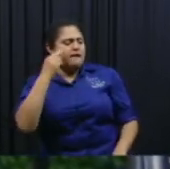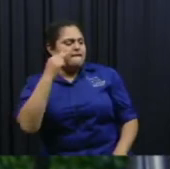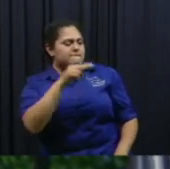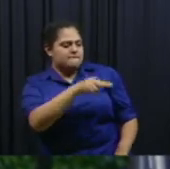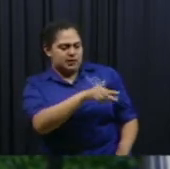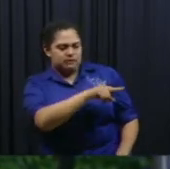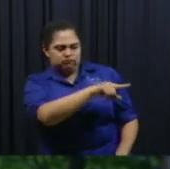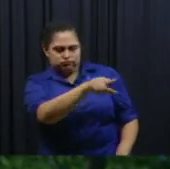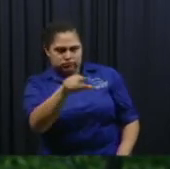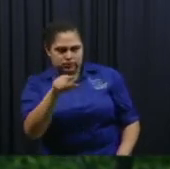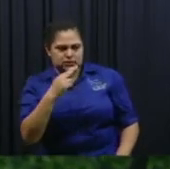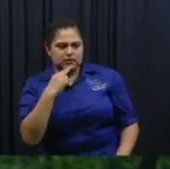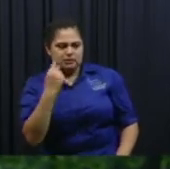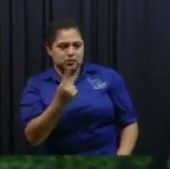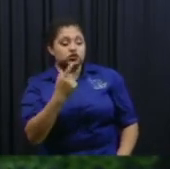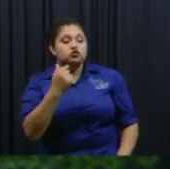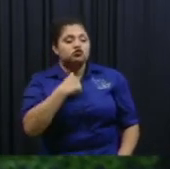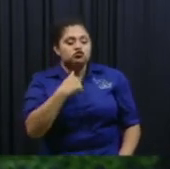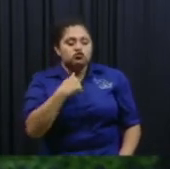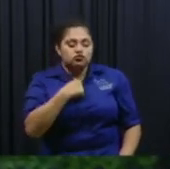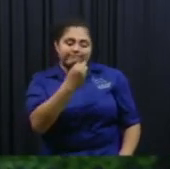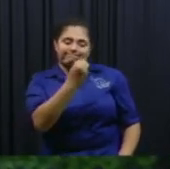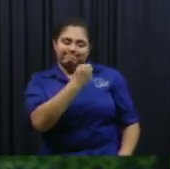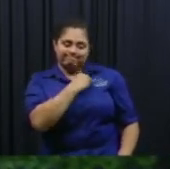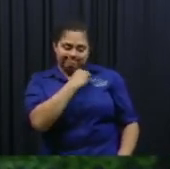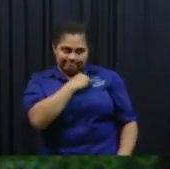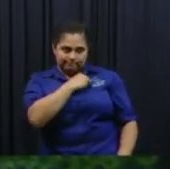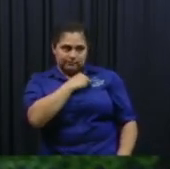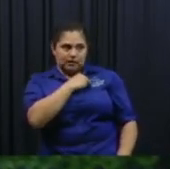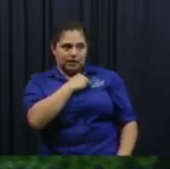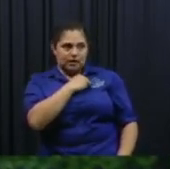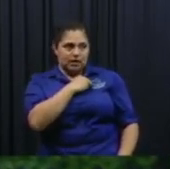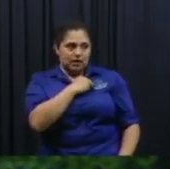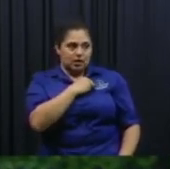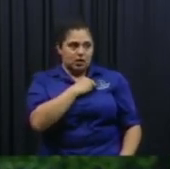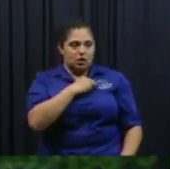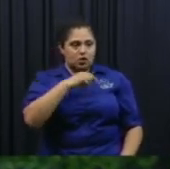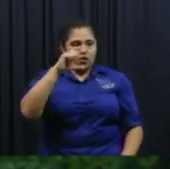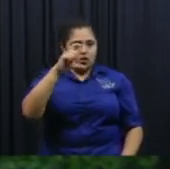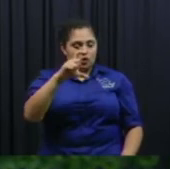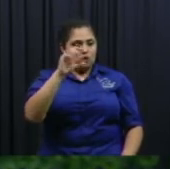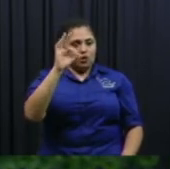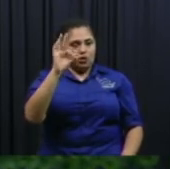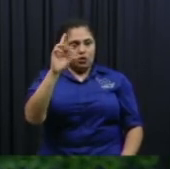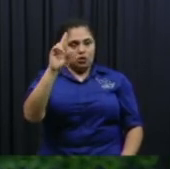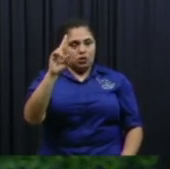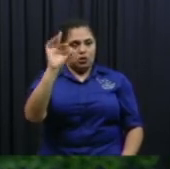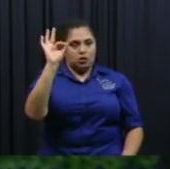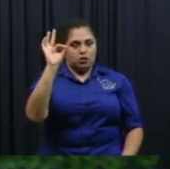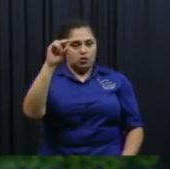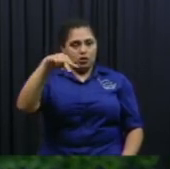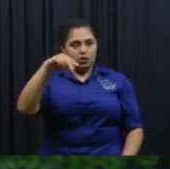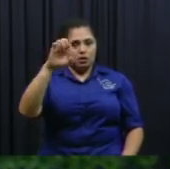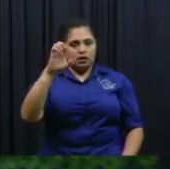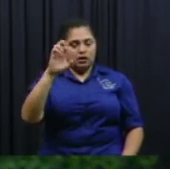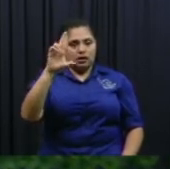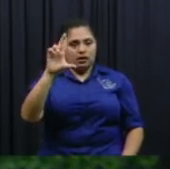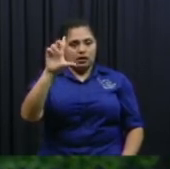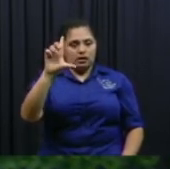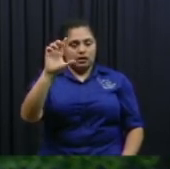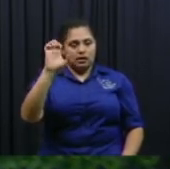decía yo quiero coroneles porque él es general va